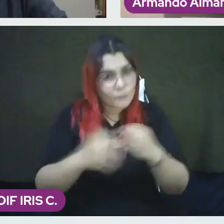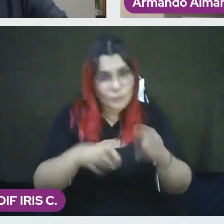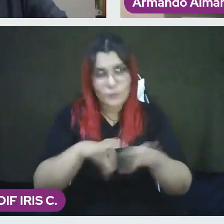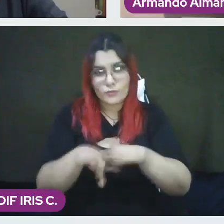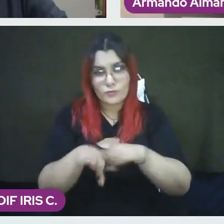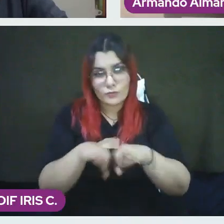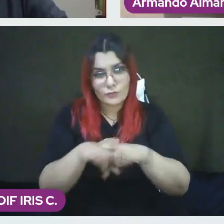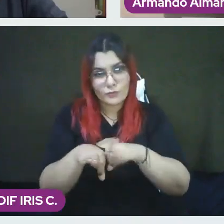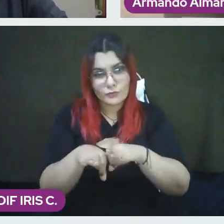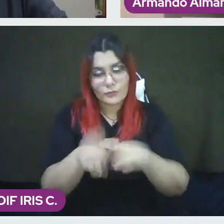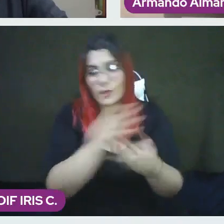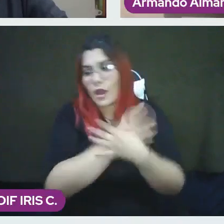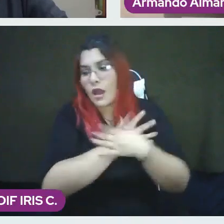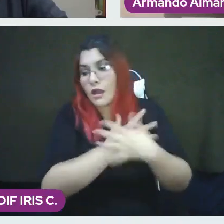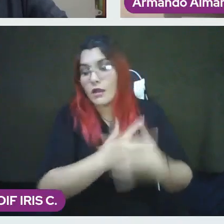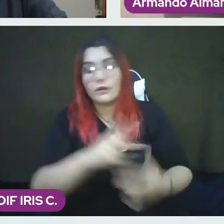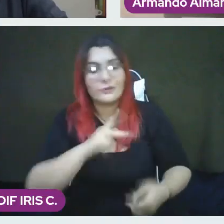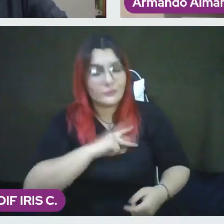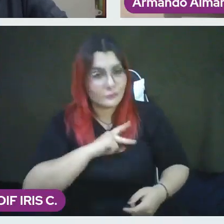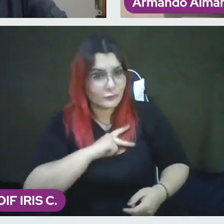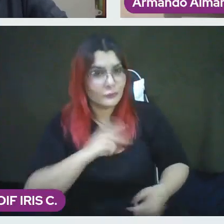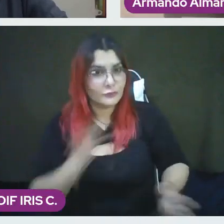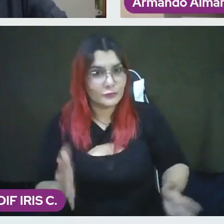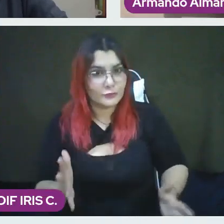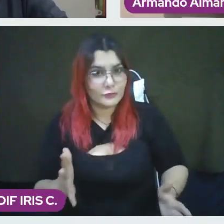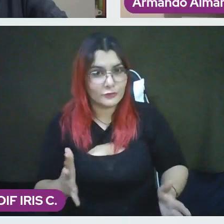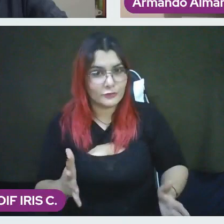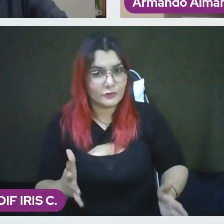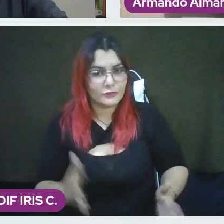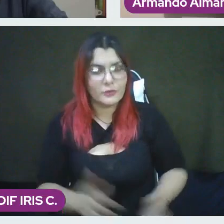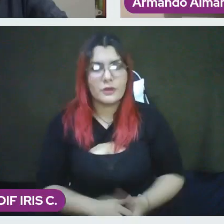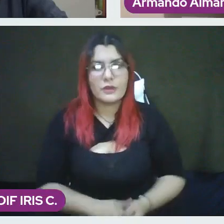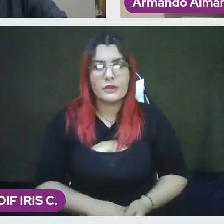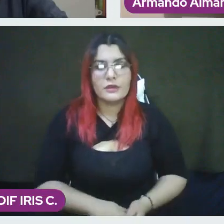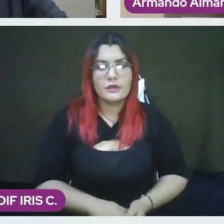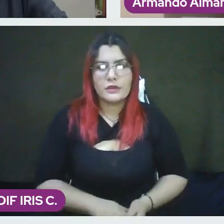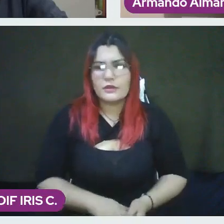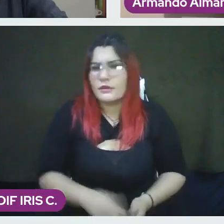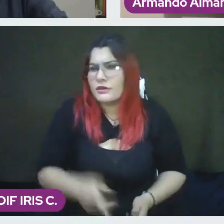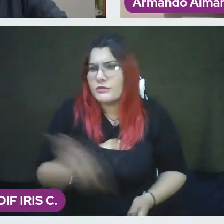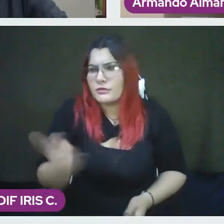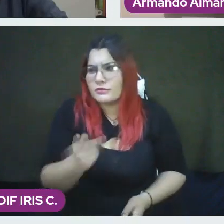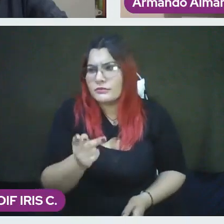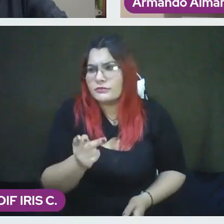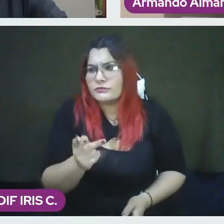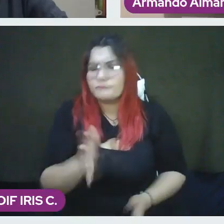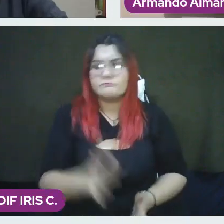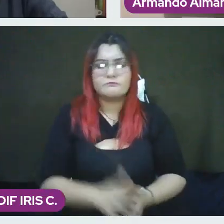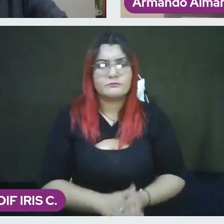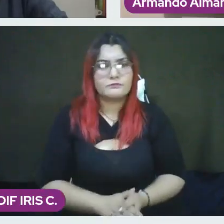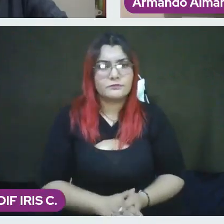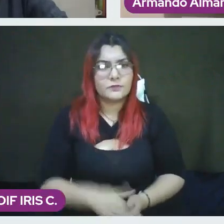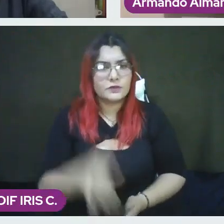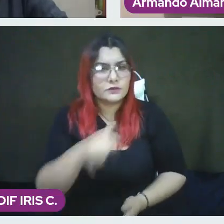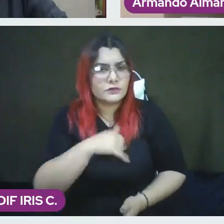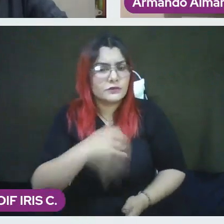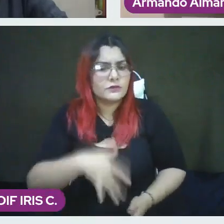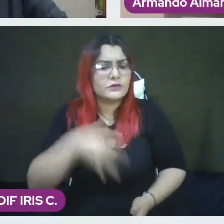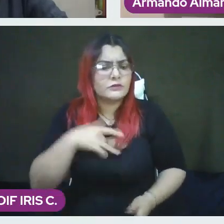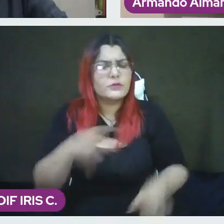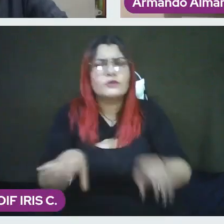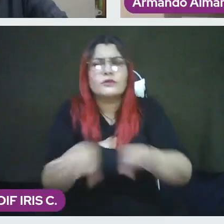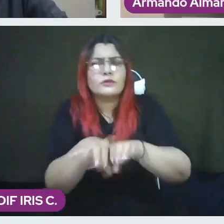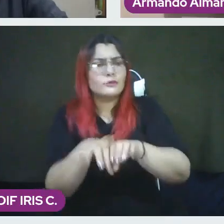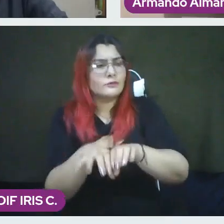¿Qué importancia le damos al cómo me siento? ¿Qué importancia le doy al cómo estoy?